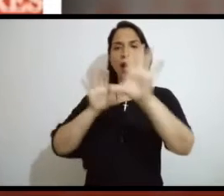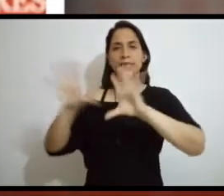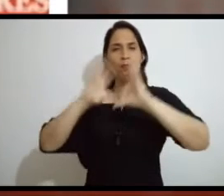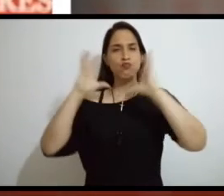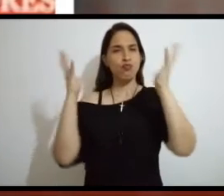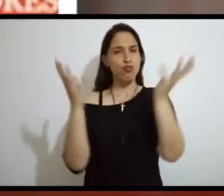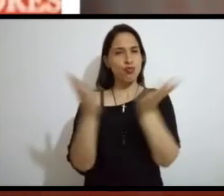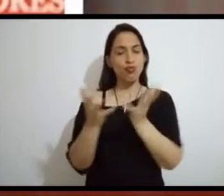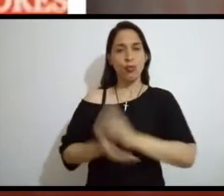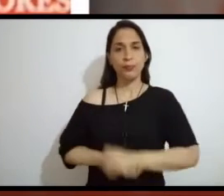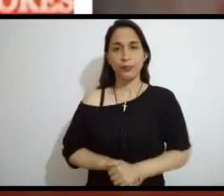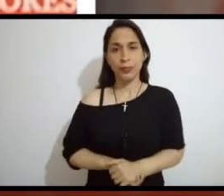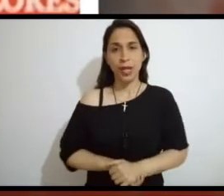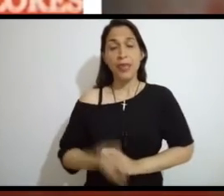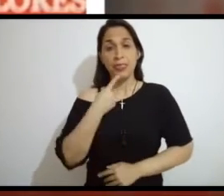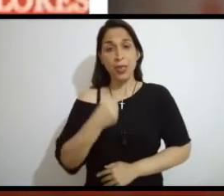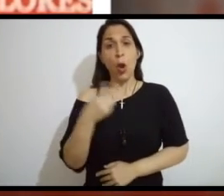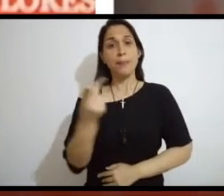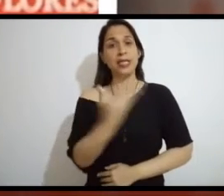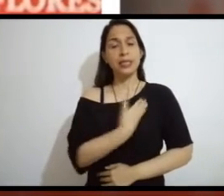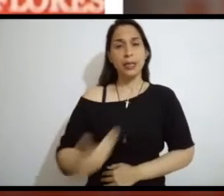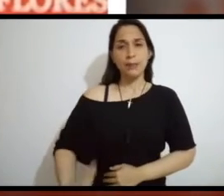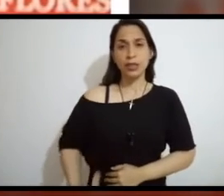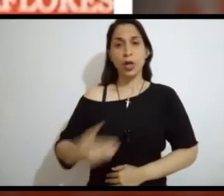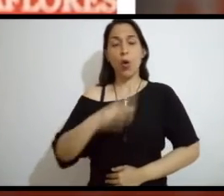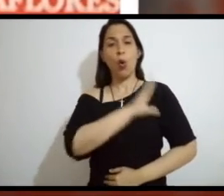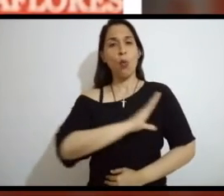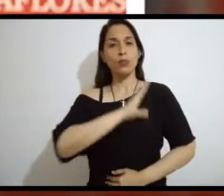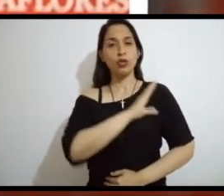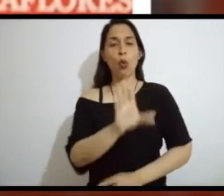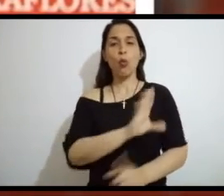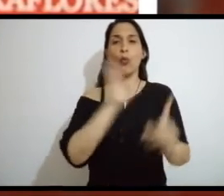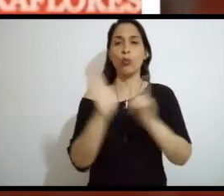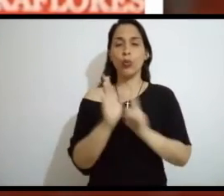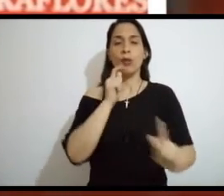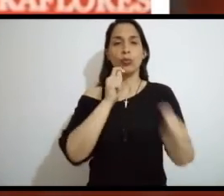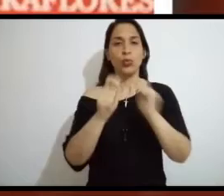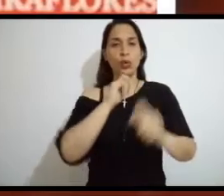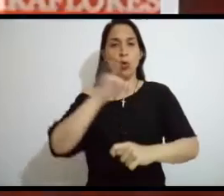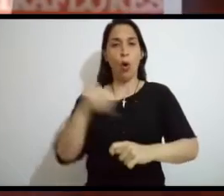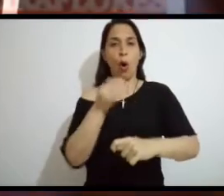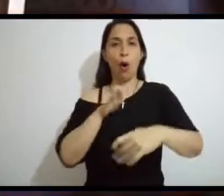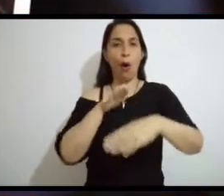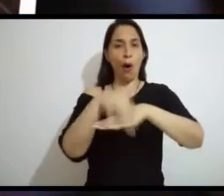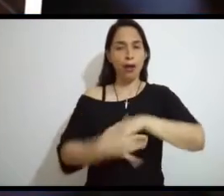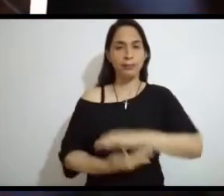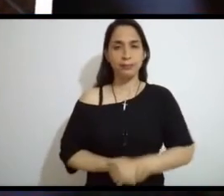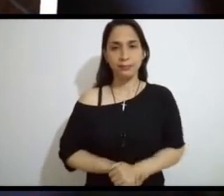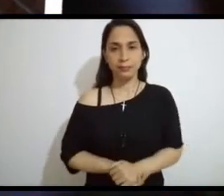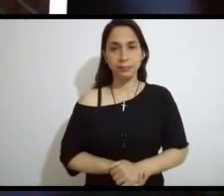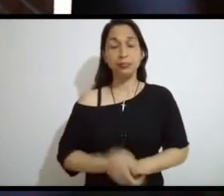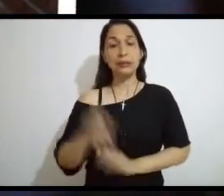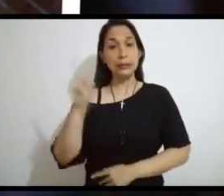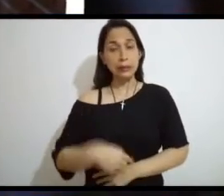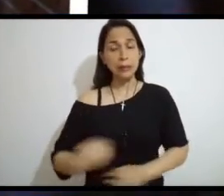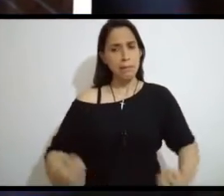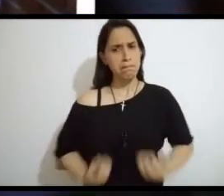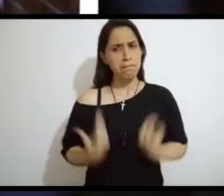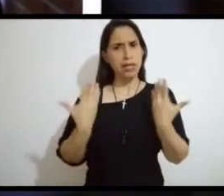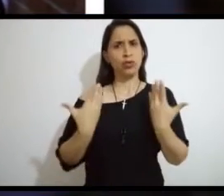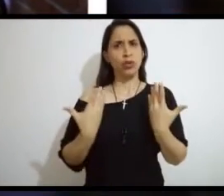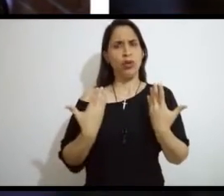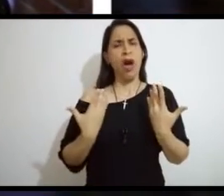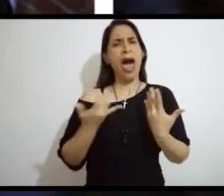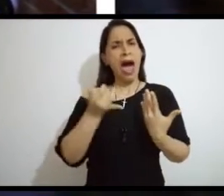del mundo, acotó el vicepresidente de la Comisión Cultural y Turismo, Jorge Rodríguez. En este sentido, expresó,